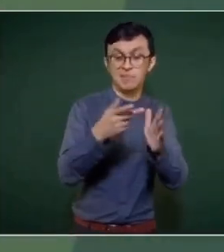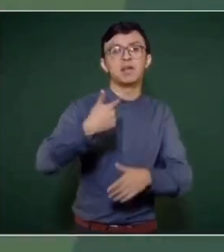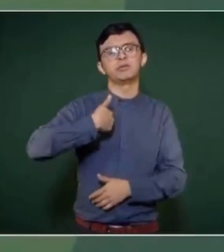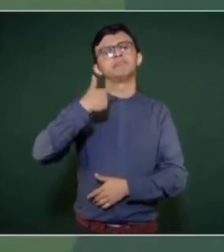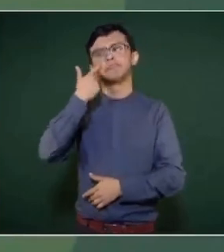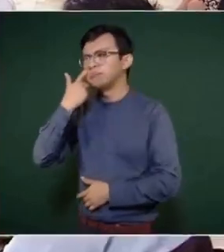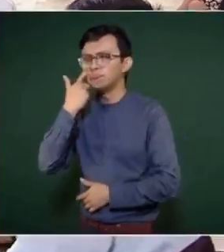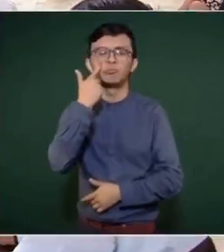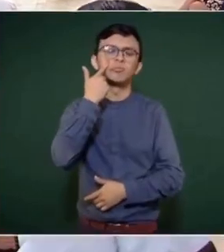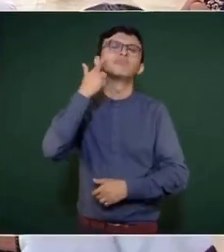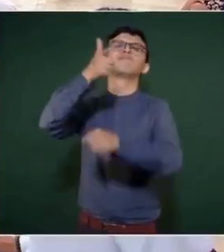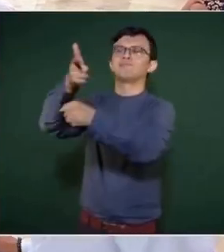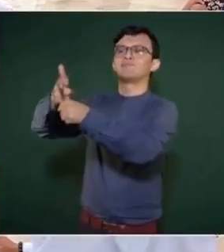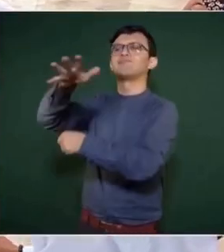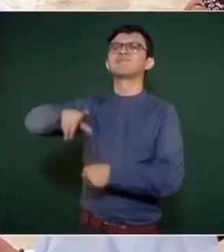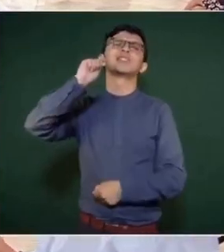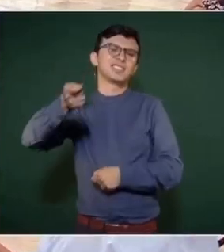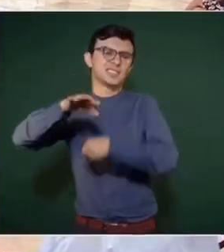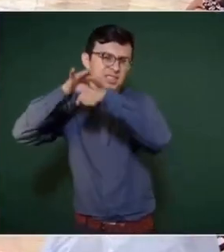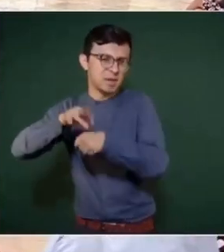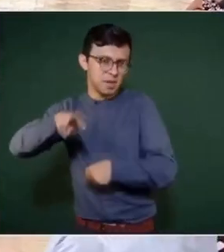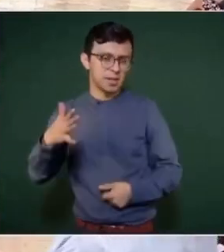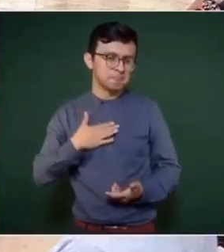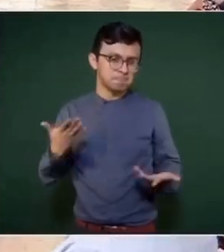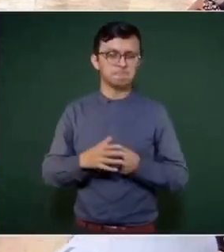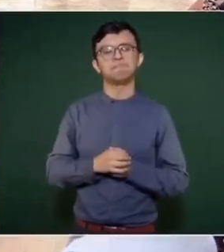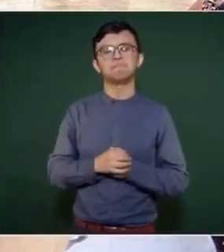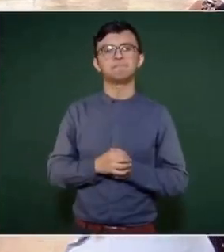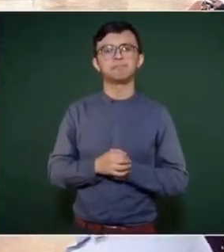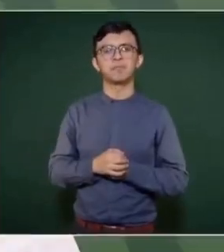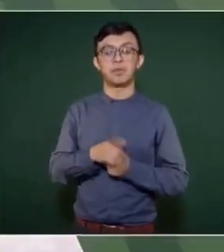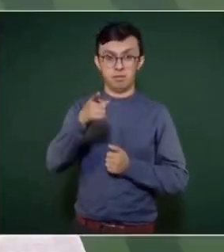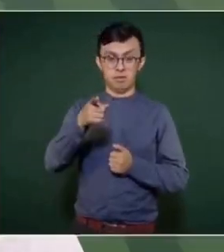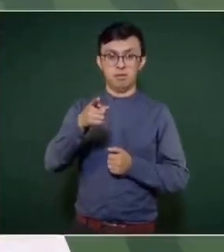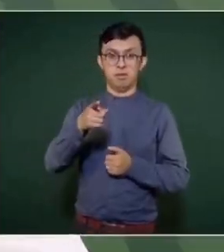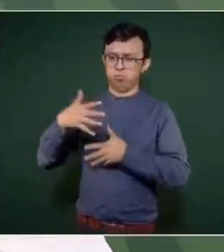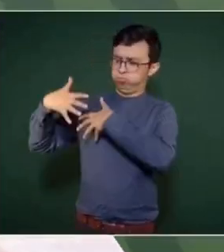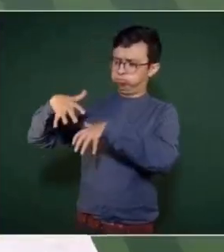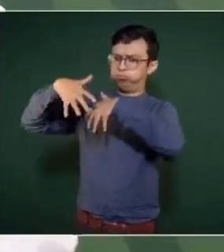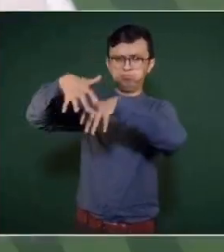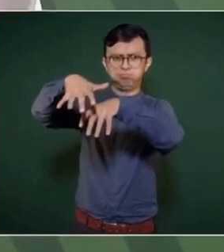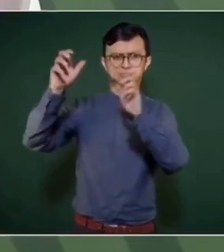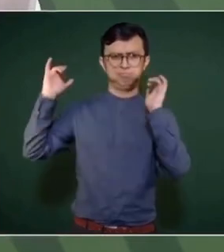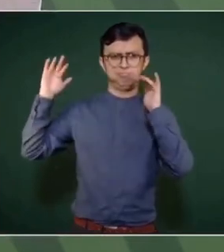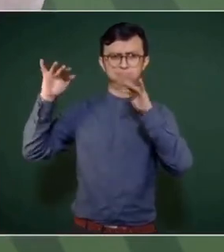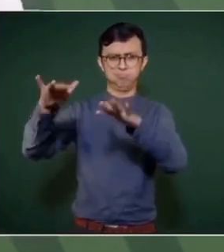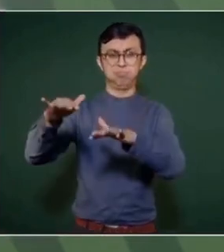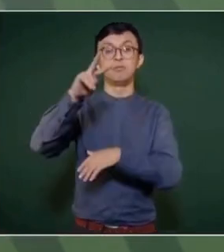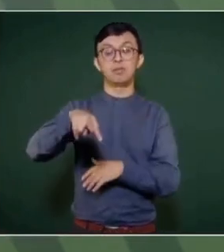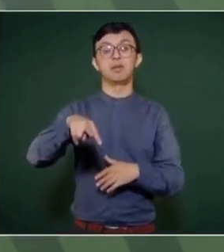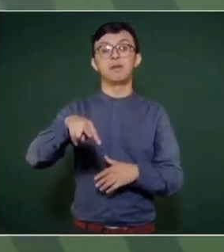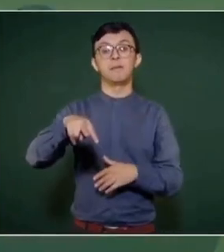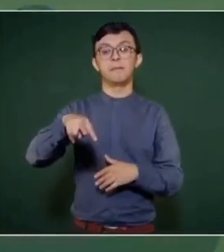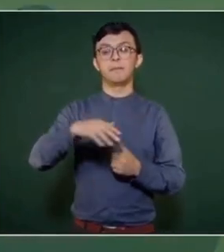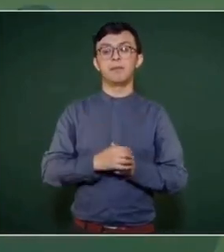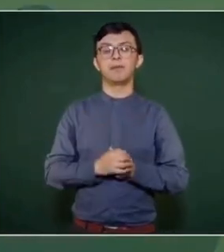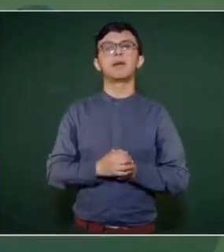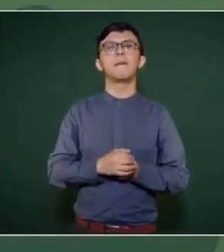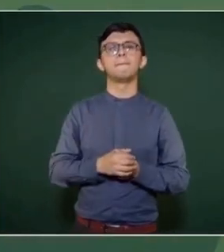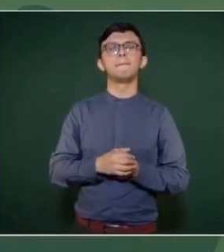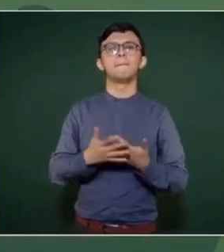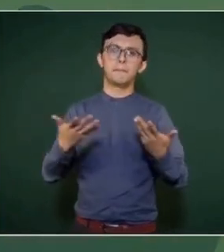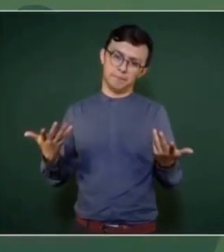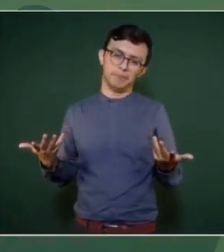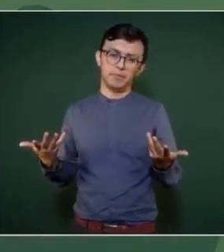yo sé cómo estamos. Entonces ayudó mucho, porque salió la gente y ahora